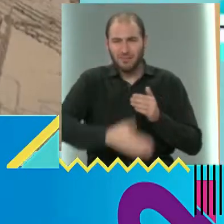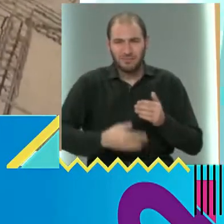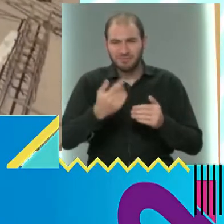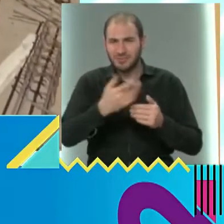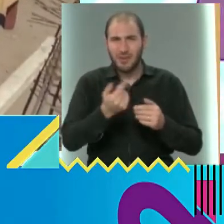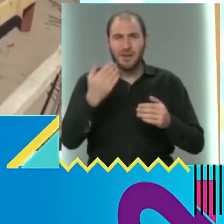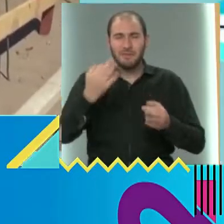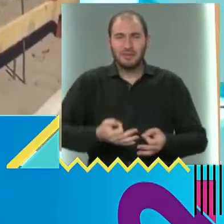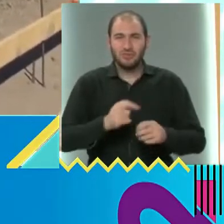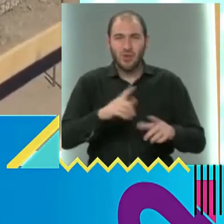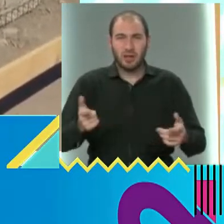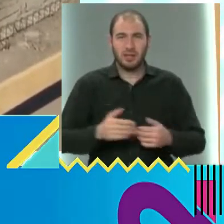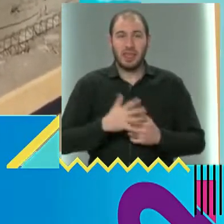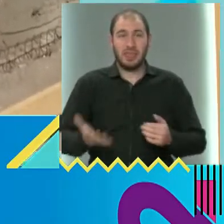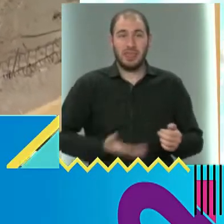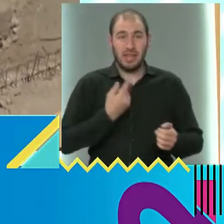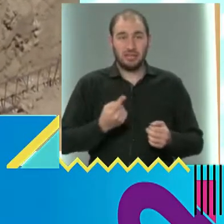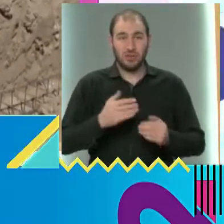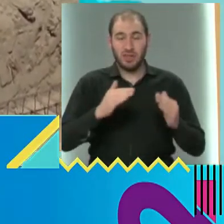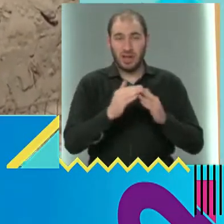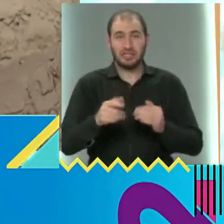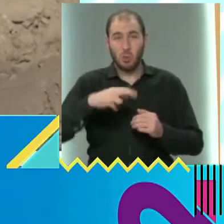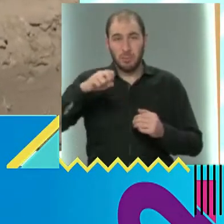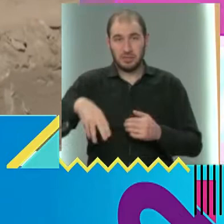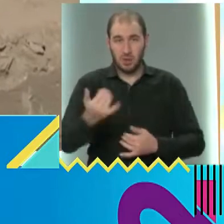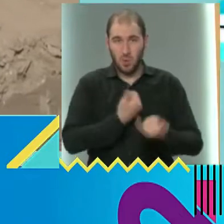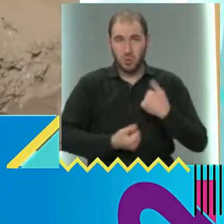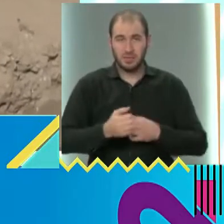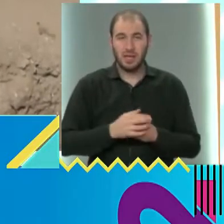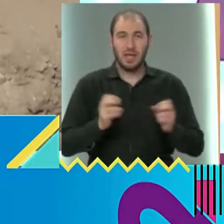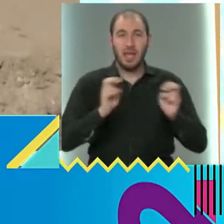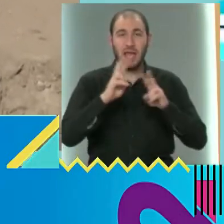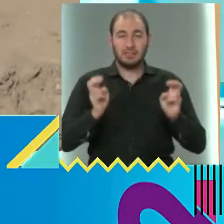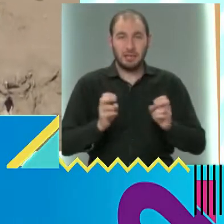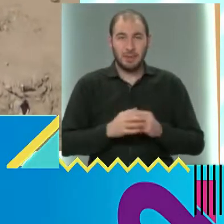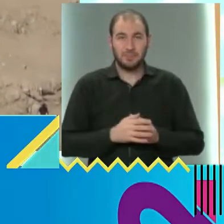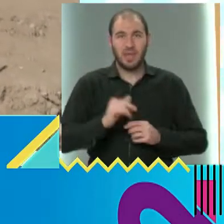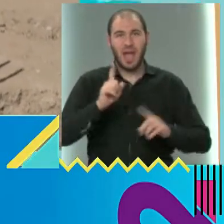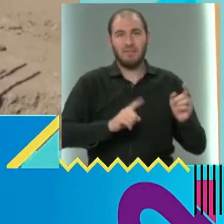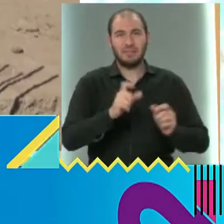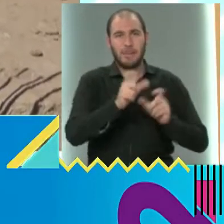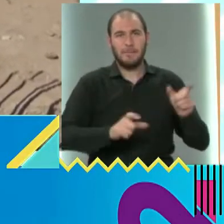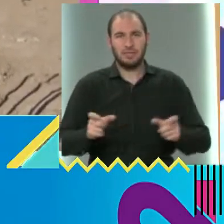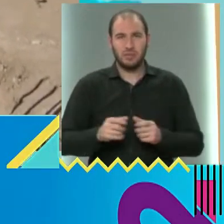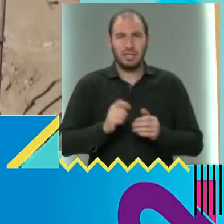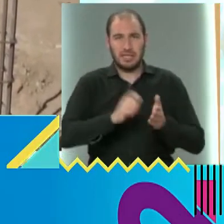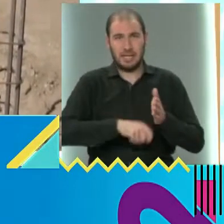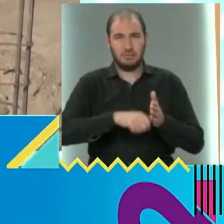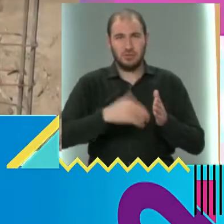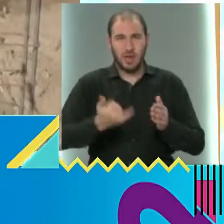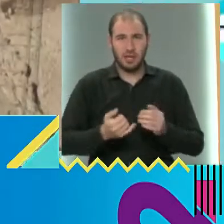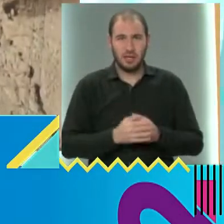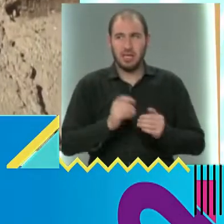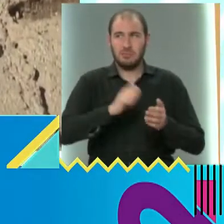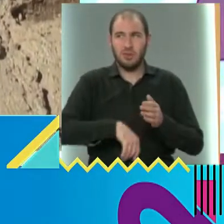decía el director de vivienda de Guaymallén, respecto a que por ahí la gente ha estado inscripta, no